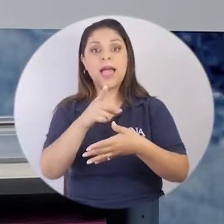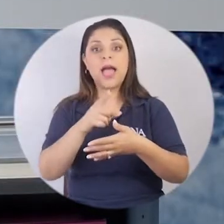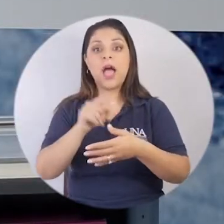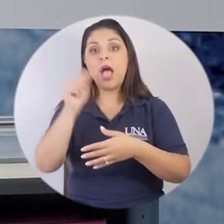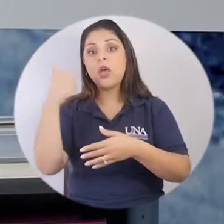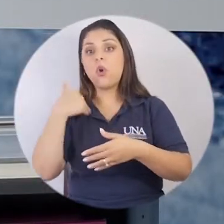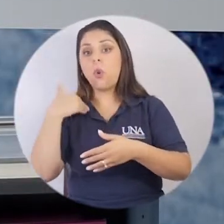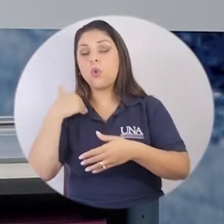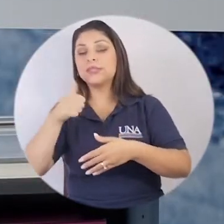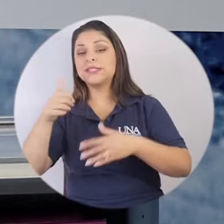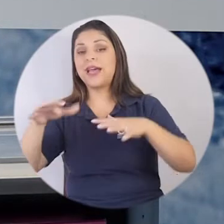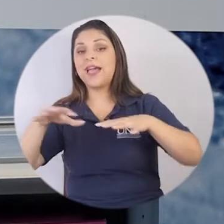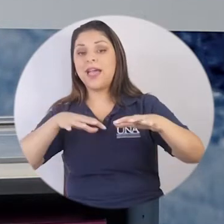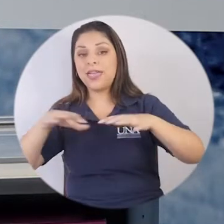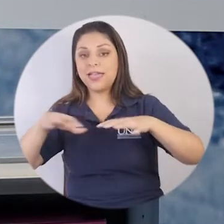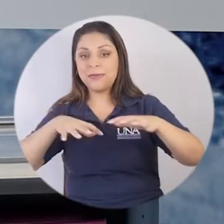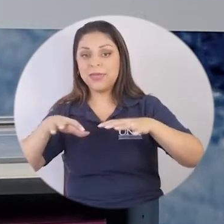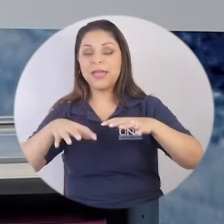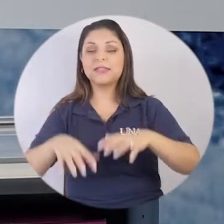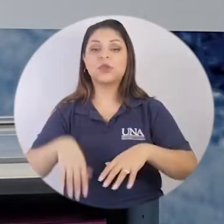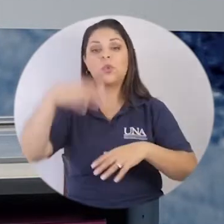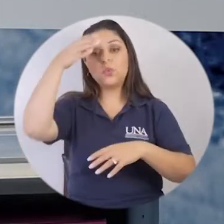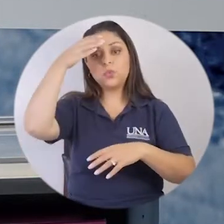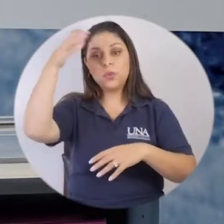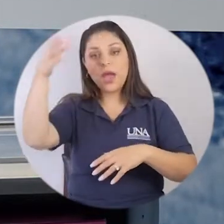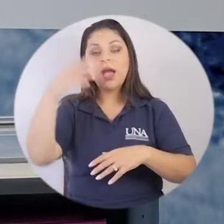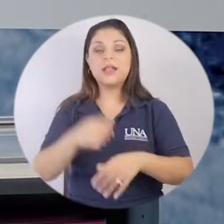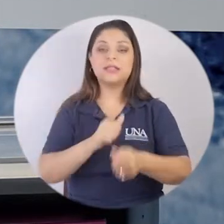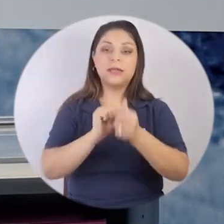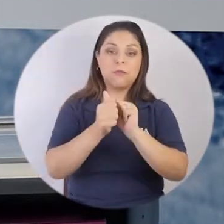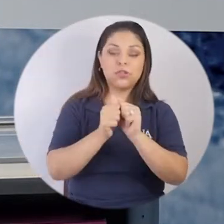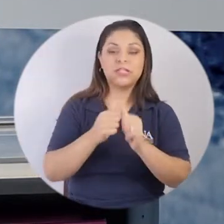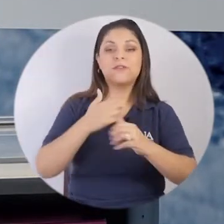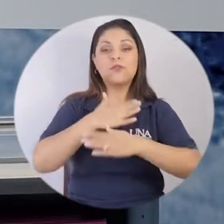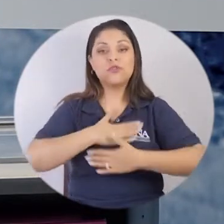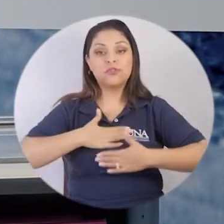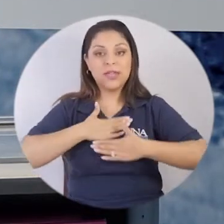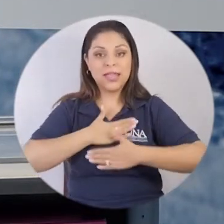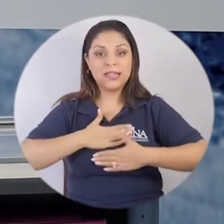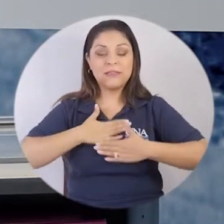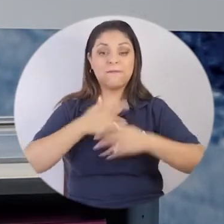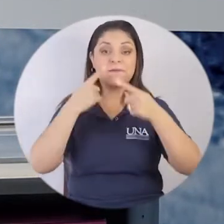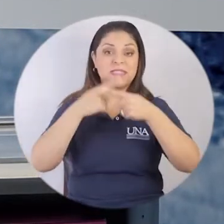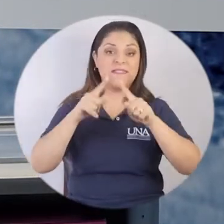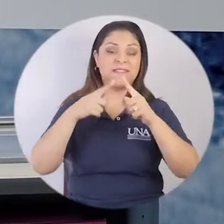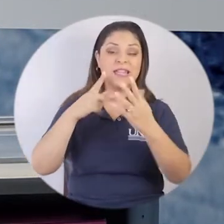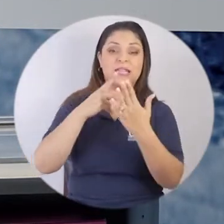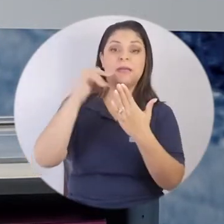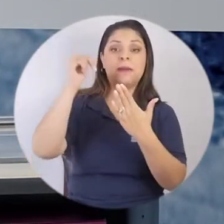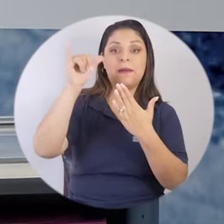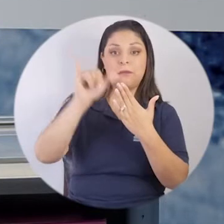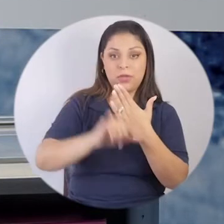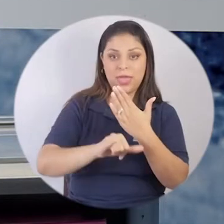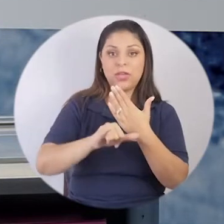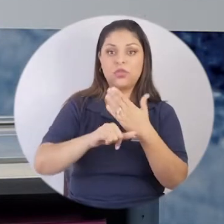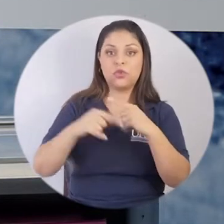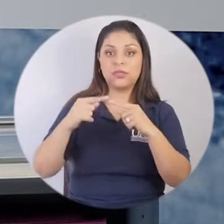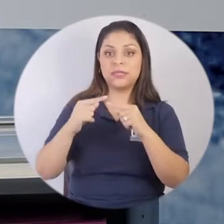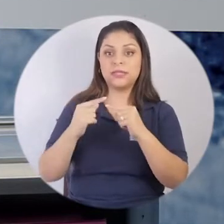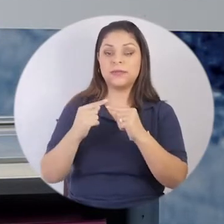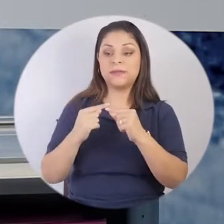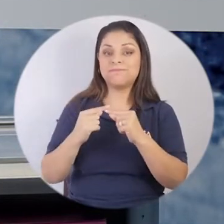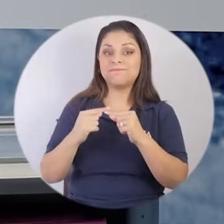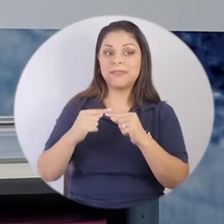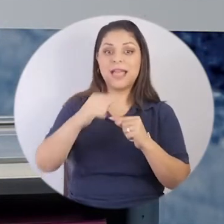implica otras actividades, ¿verdad? A nivel cultural, deportivo, recreativo, ¿verdad? Diferentes proyectos que se tienen a nivel